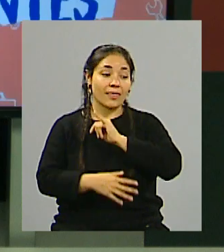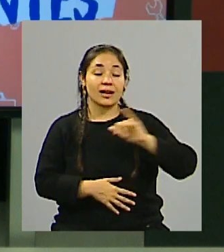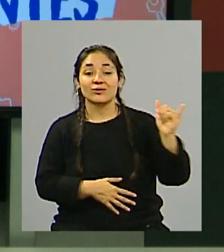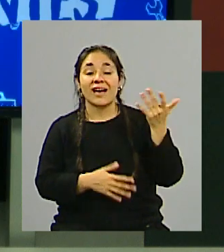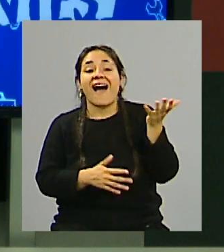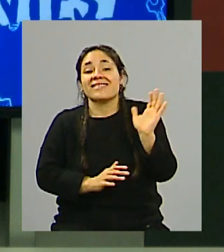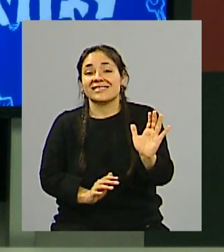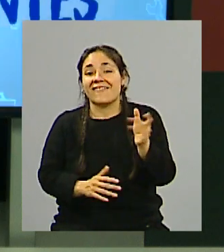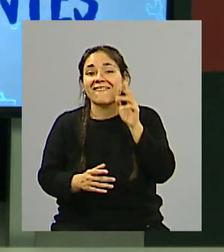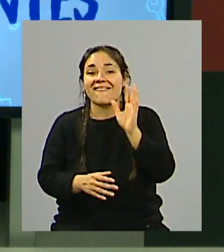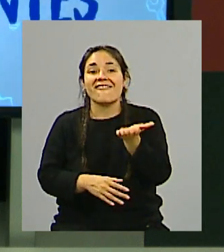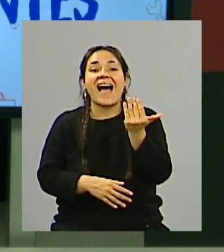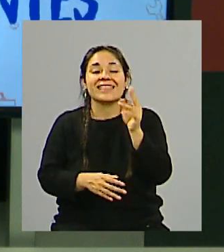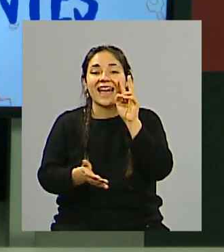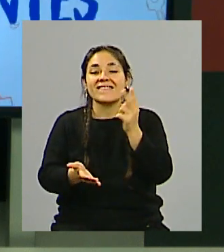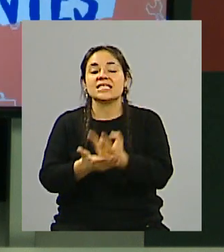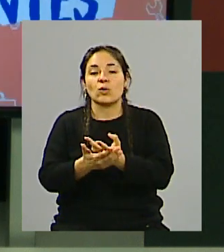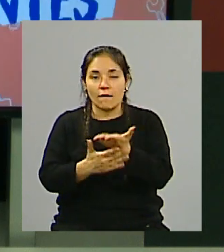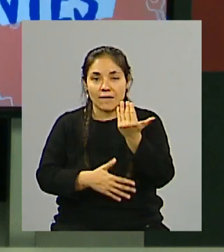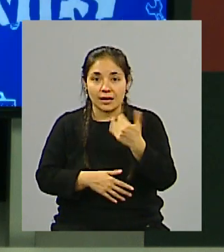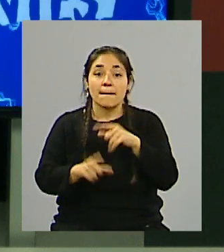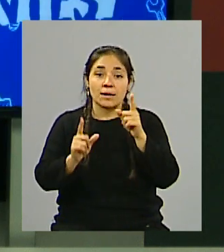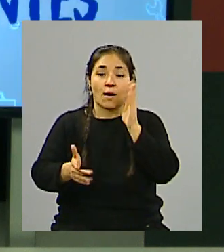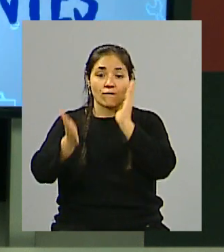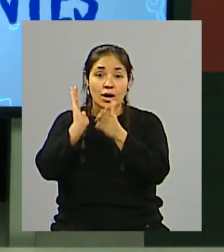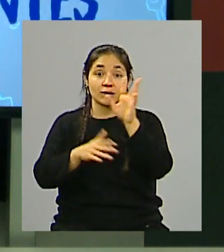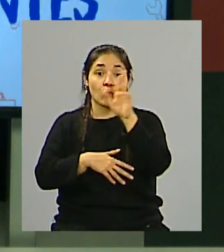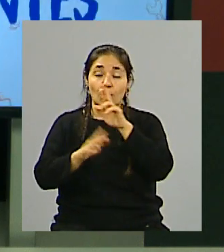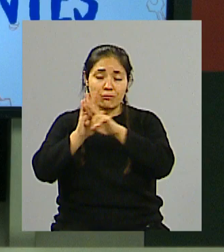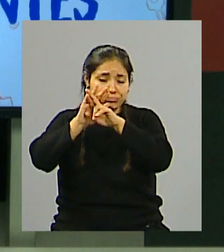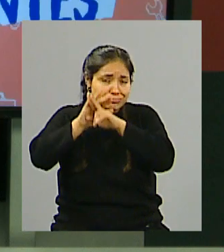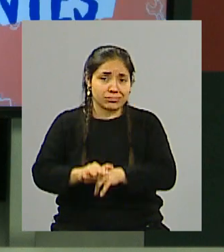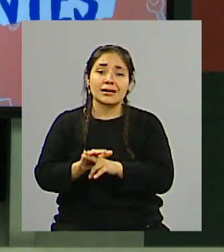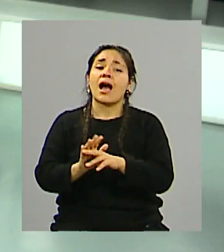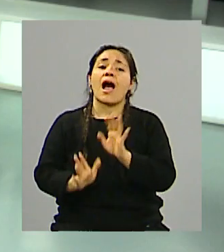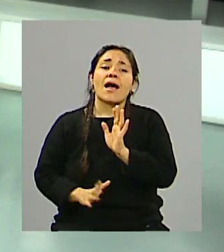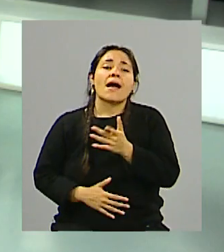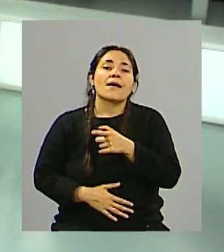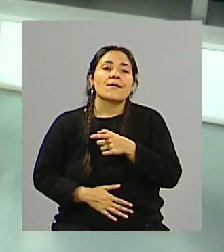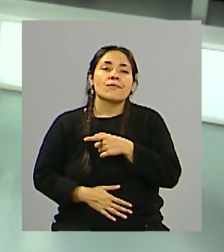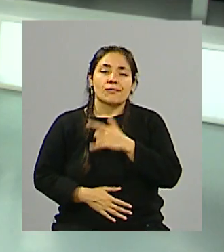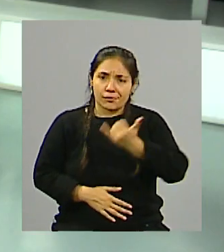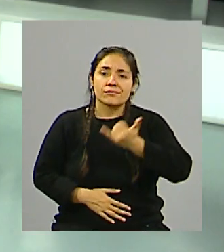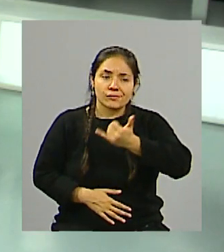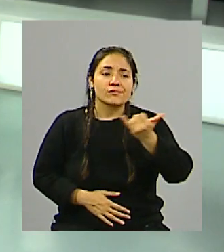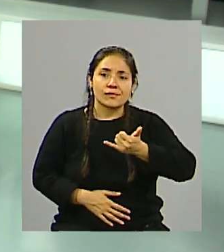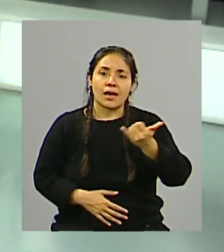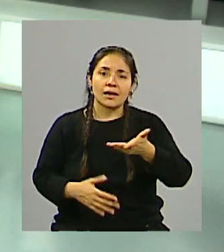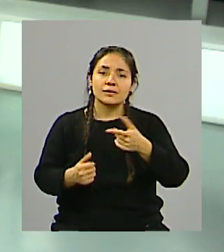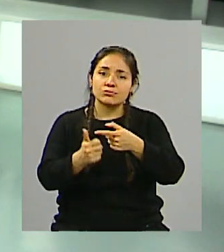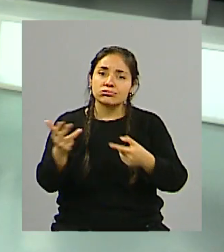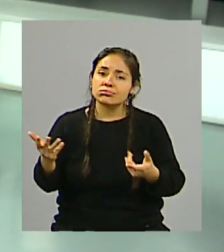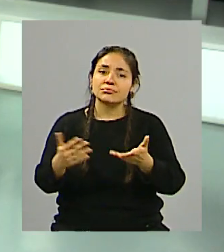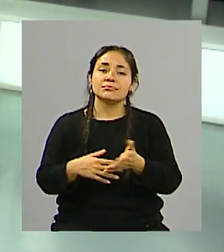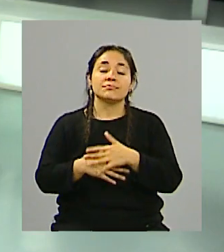porque no está visible, ¿sí? La violencia obstétrica, como vos decís, es una violencia que está presente y que en este caso,